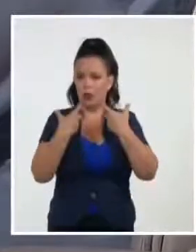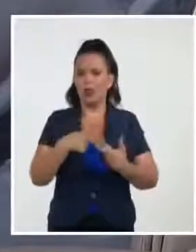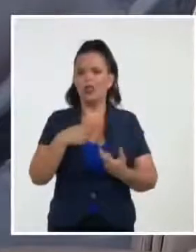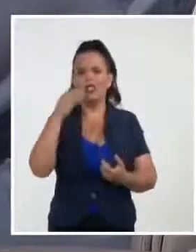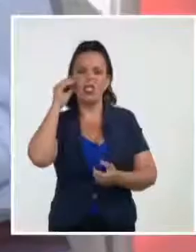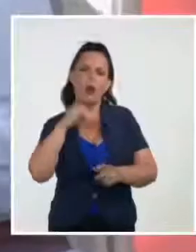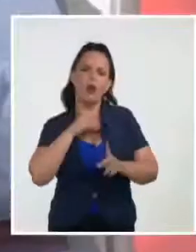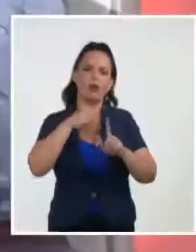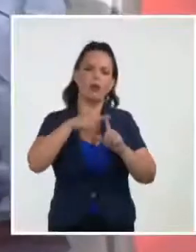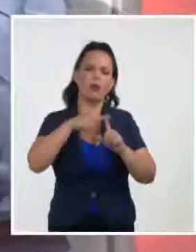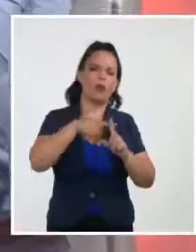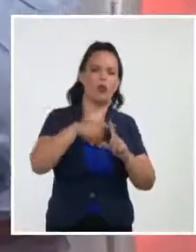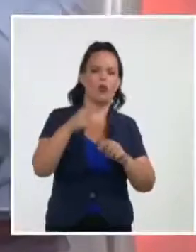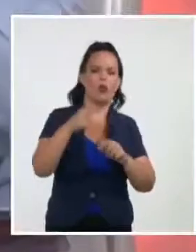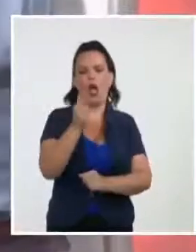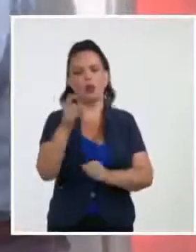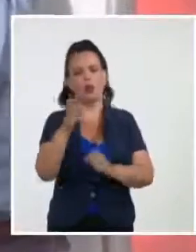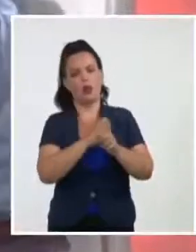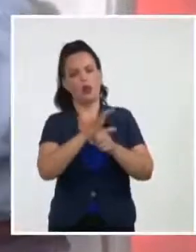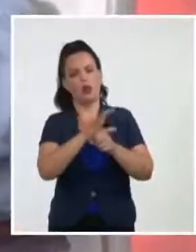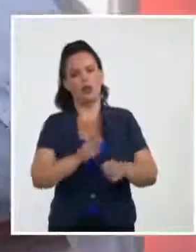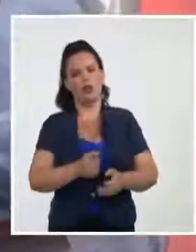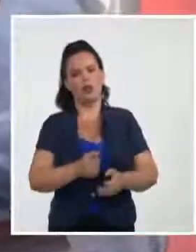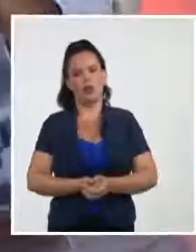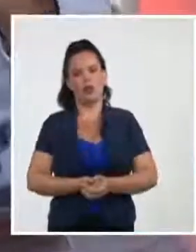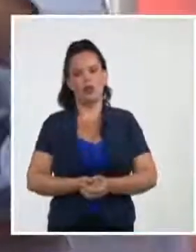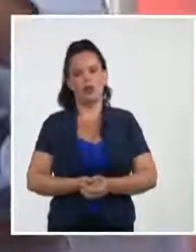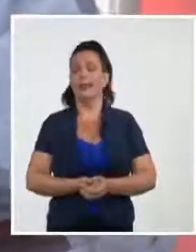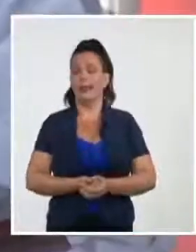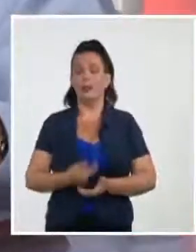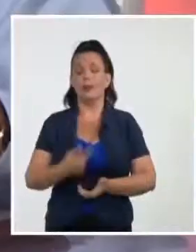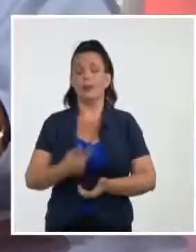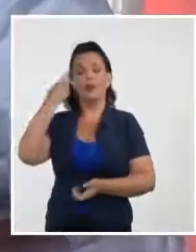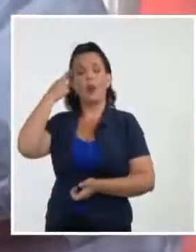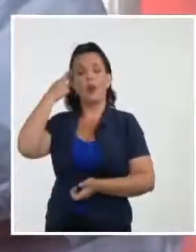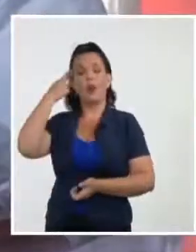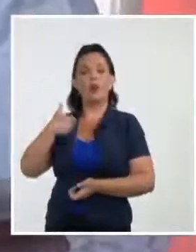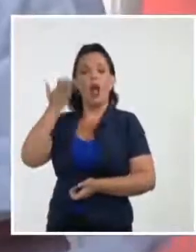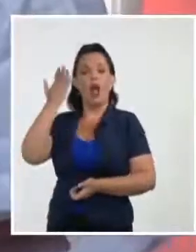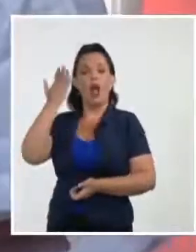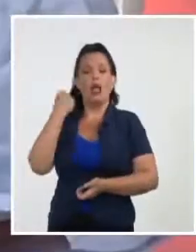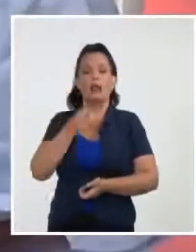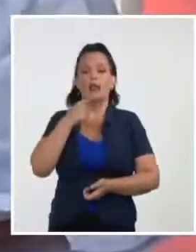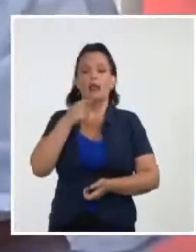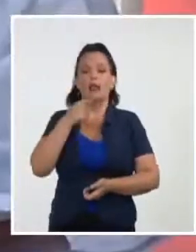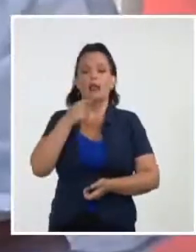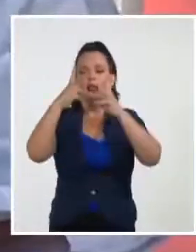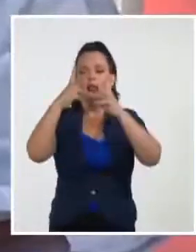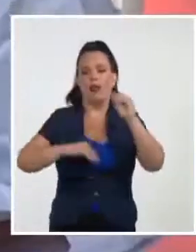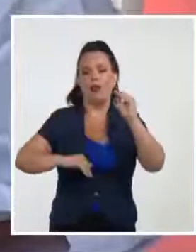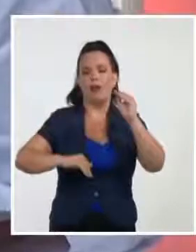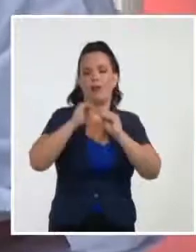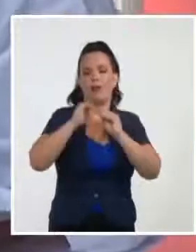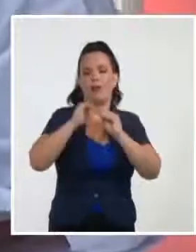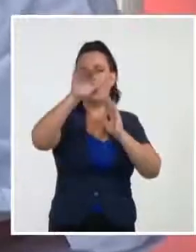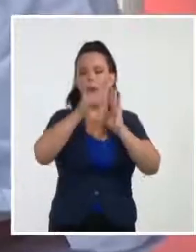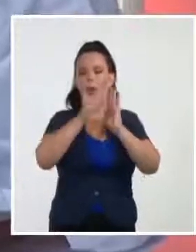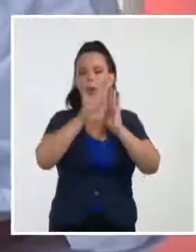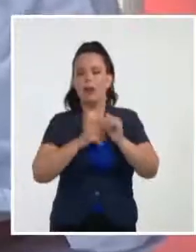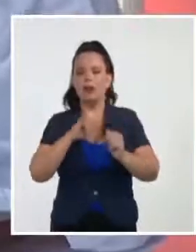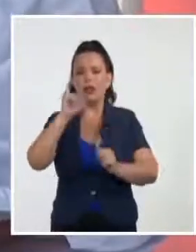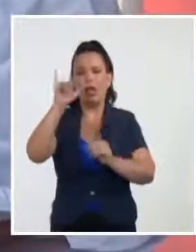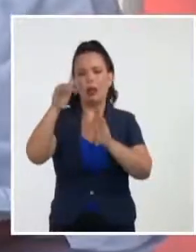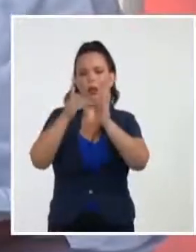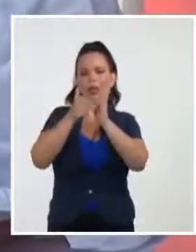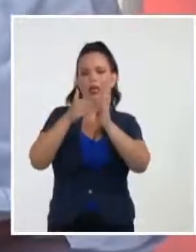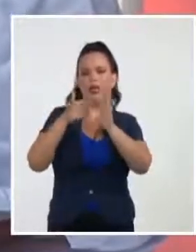que cuando llegábamos a 5.000, a 6.000, y aquello era, y ya llegamos a 7.000, y hoy hablamos de 50 y pico mil de